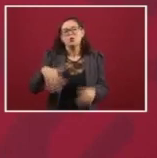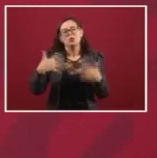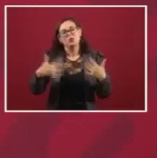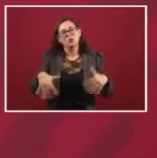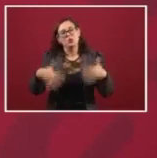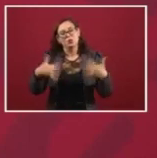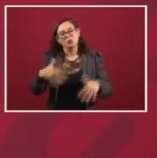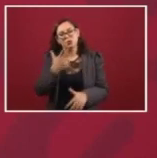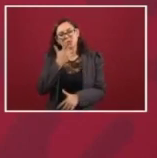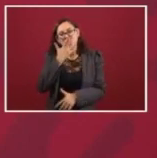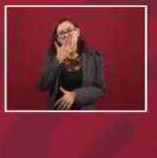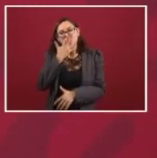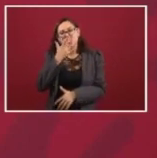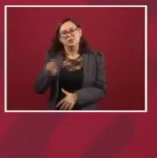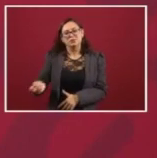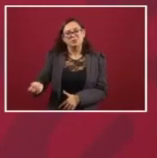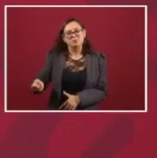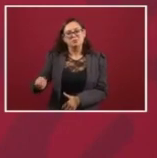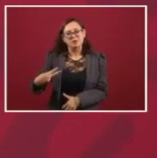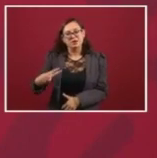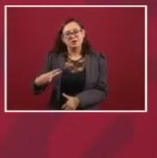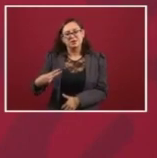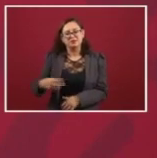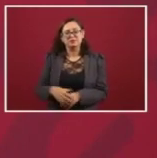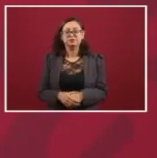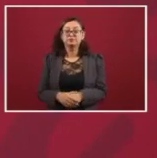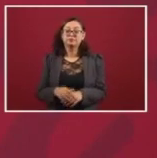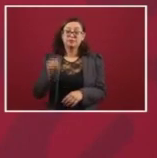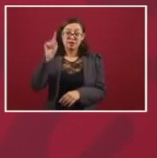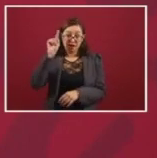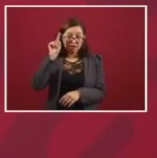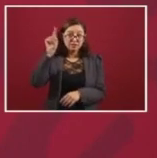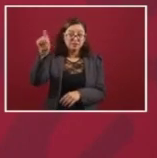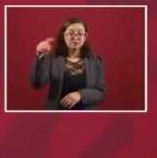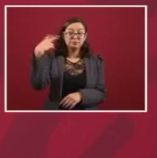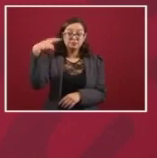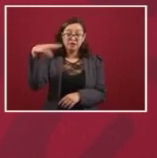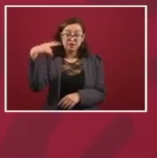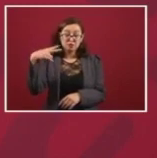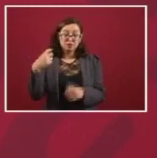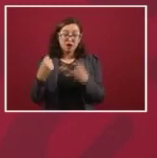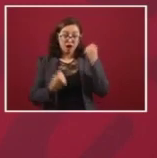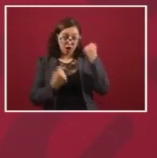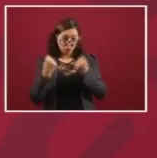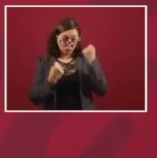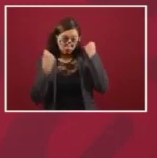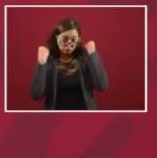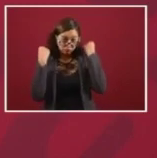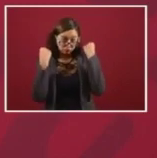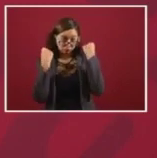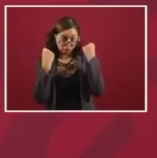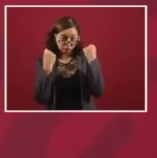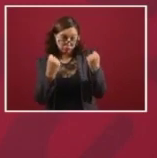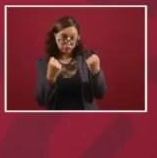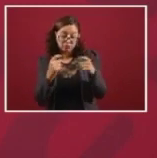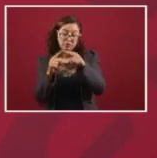para venir a México, de Chicontepec, hay que pasar por